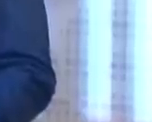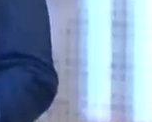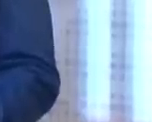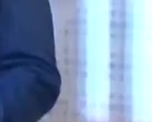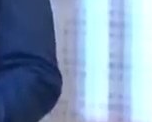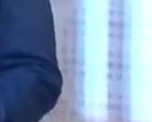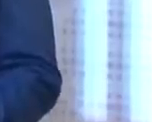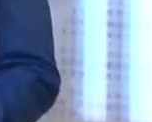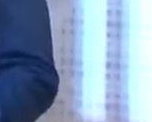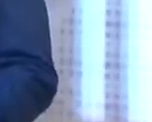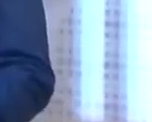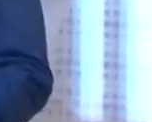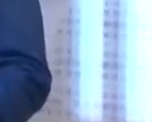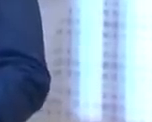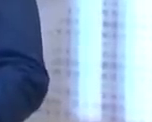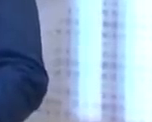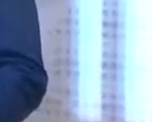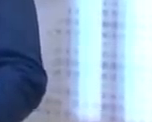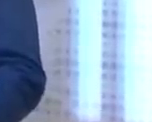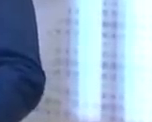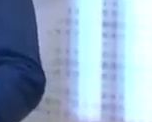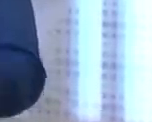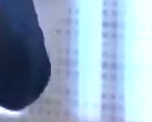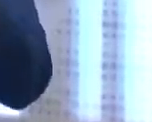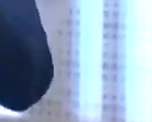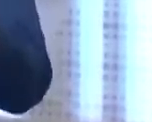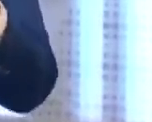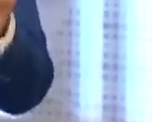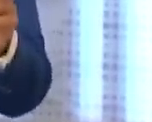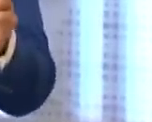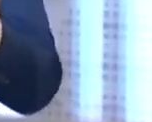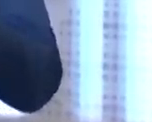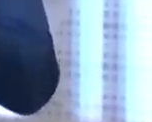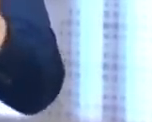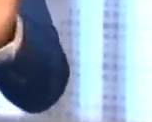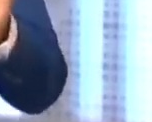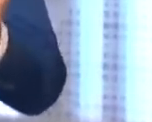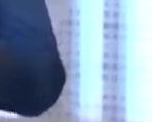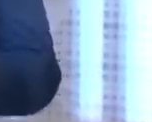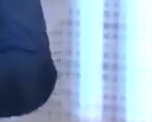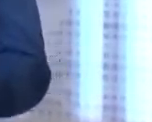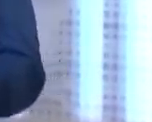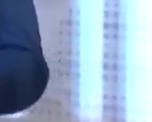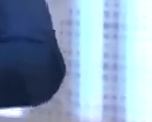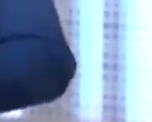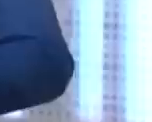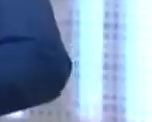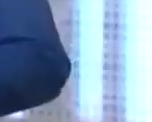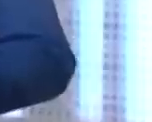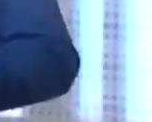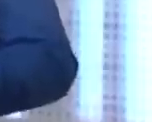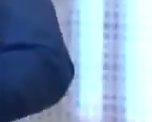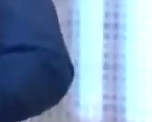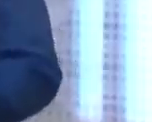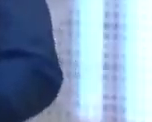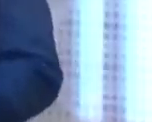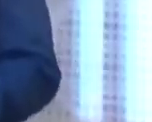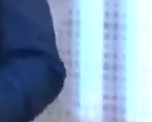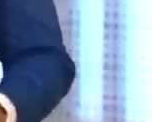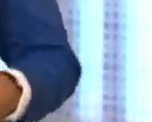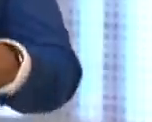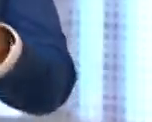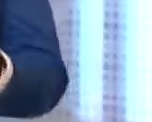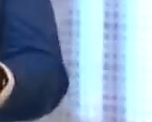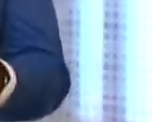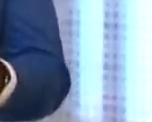Bueno, ya a esta hora se genera información destacada de último minuto. 26 de septiembre lo fijaron así. Gustavo Petro y Nicolás Maduro